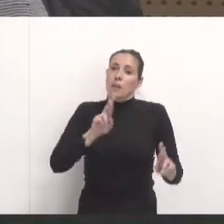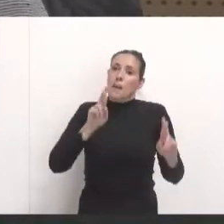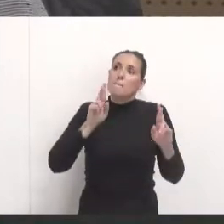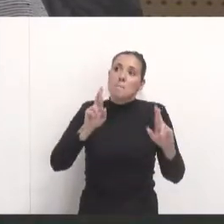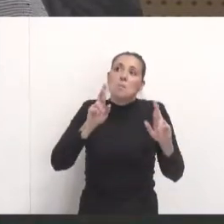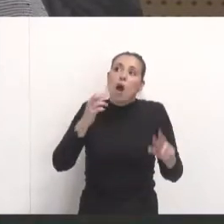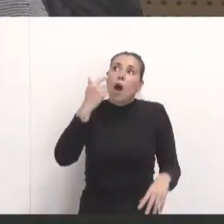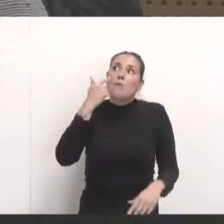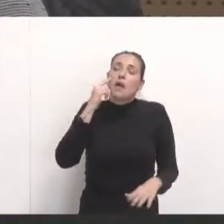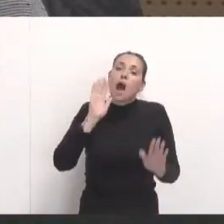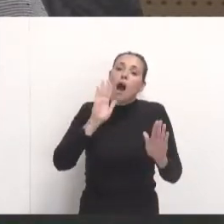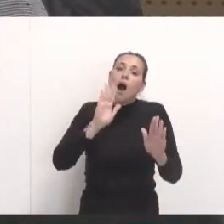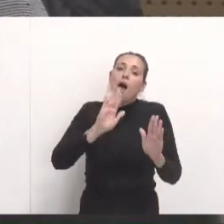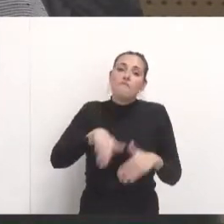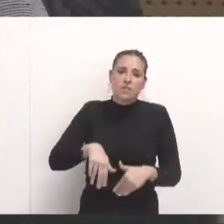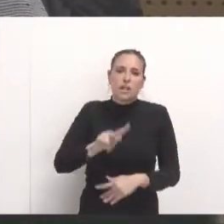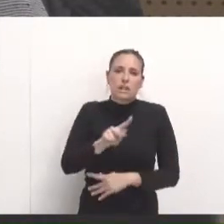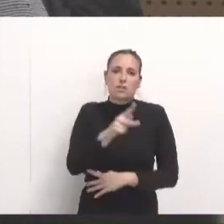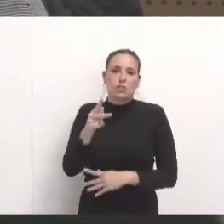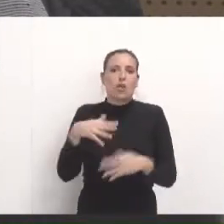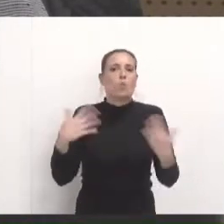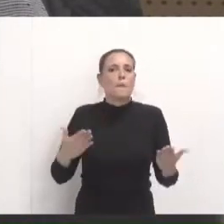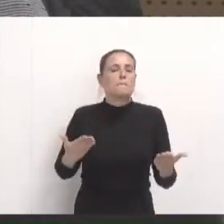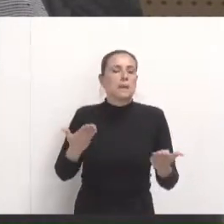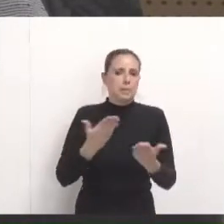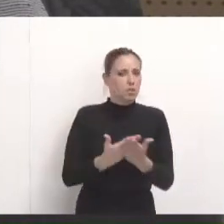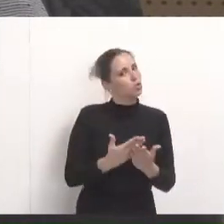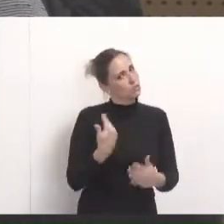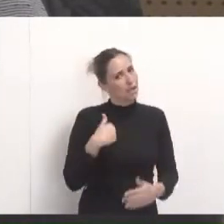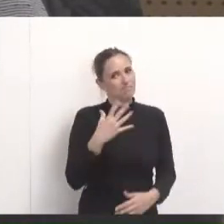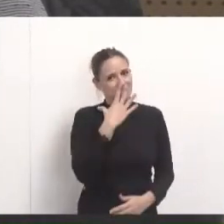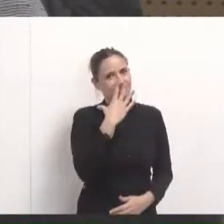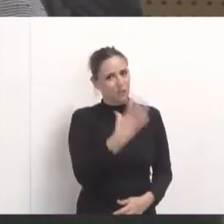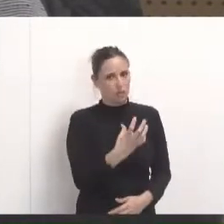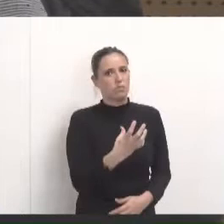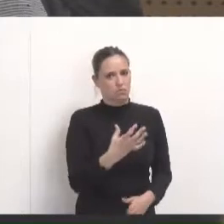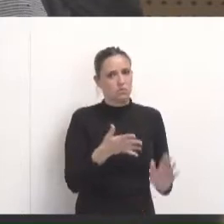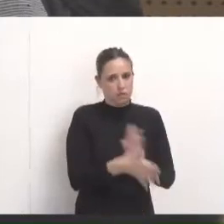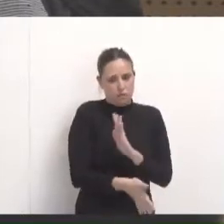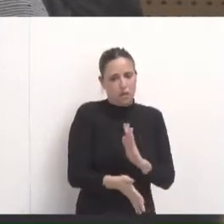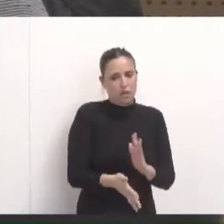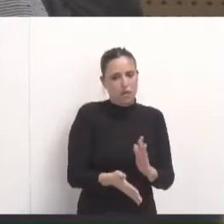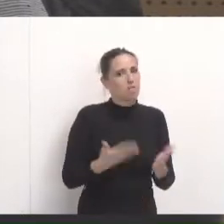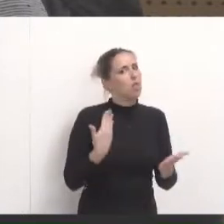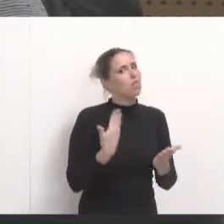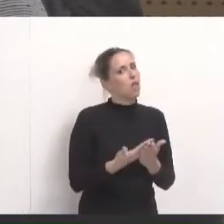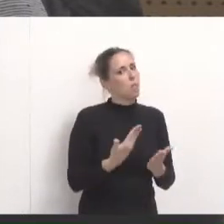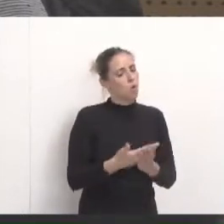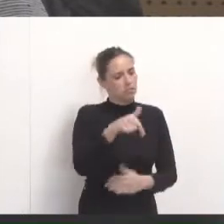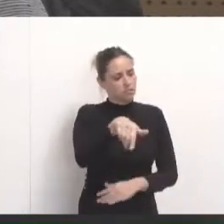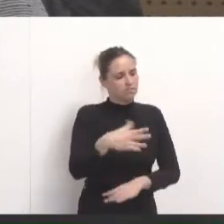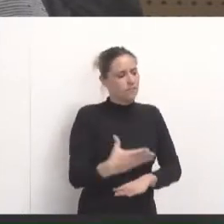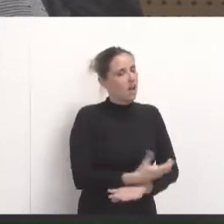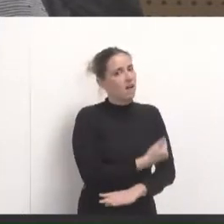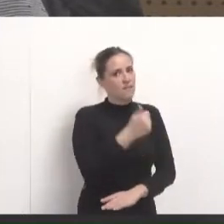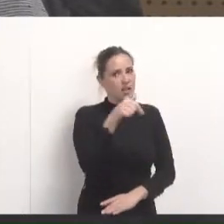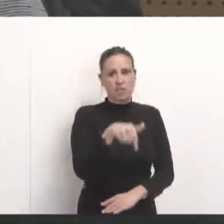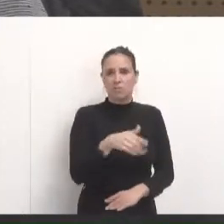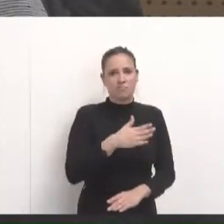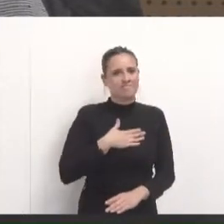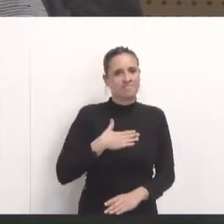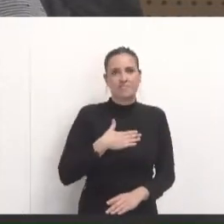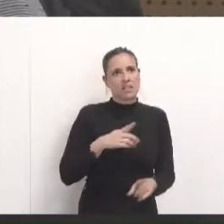un planteamiento serio que demuestre que desde luego este cabildo no quiere quedarse en la